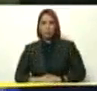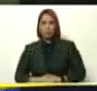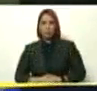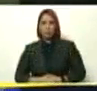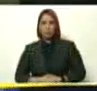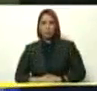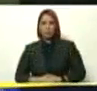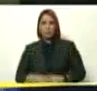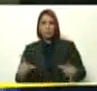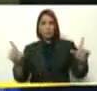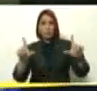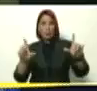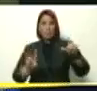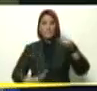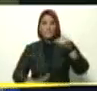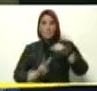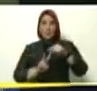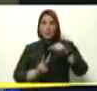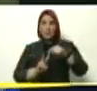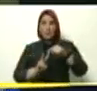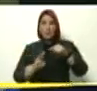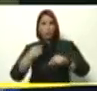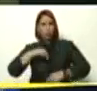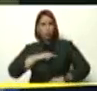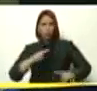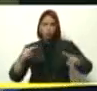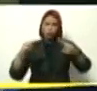En las pantallas de BTV, ahí lo conocimos,